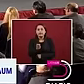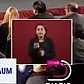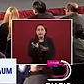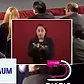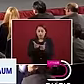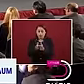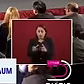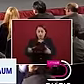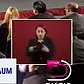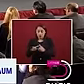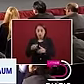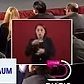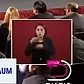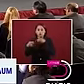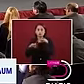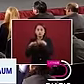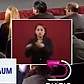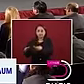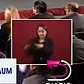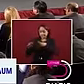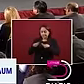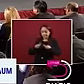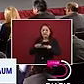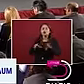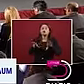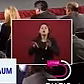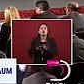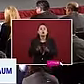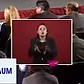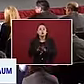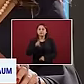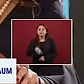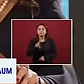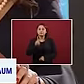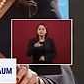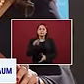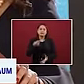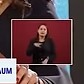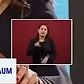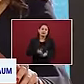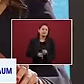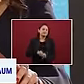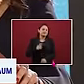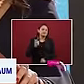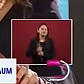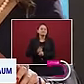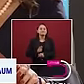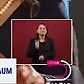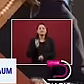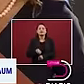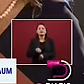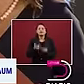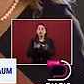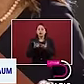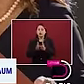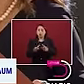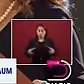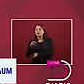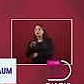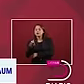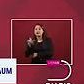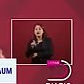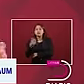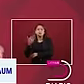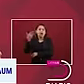Jornada ahí revela que José Luis Sánchez director jurídico de la Secretaría del trabajo le hizo la